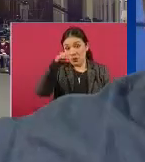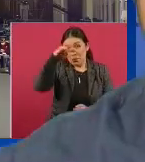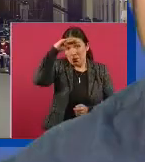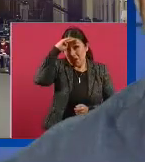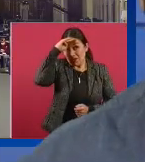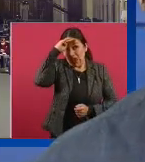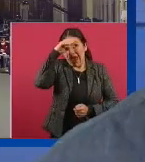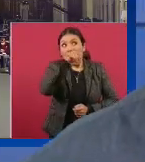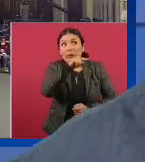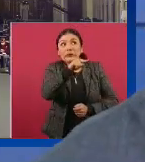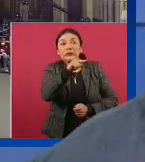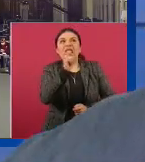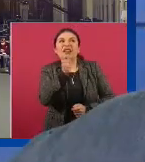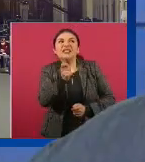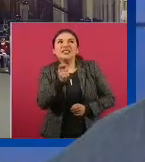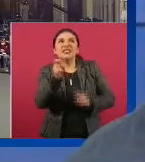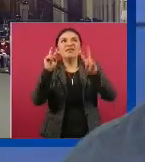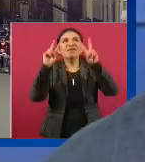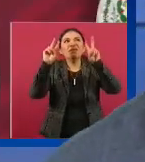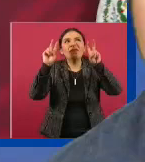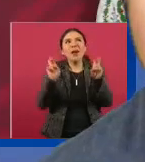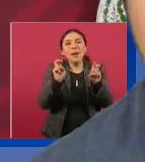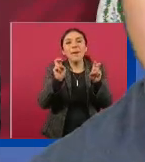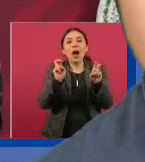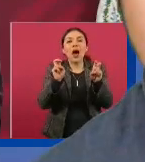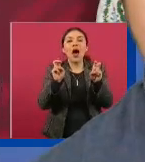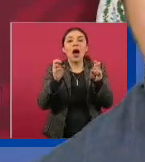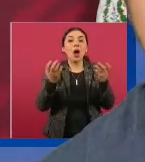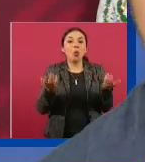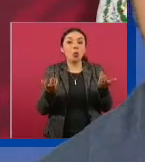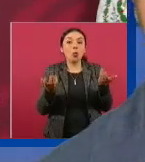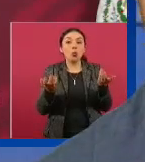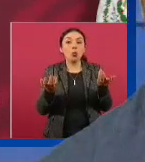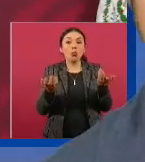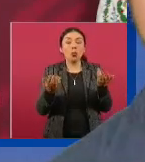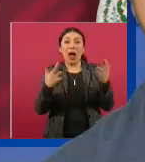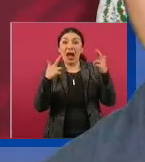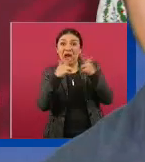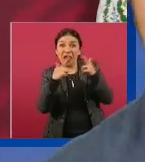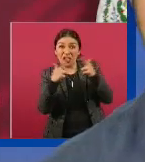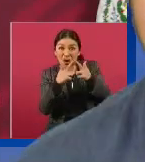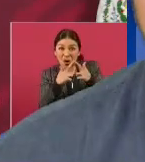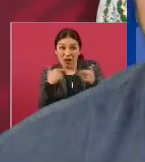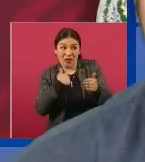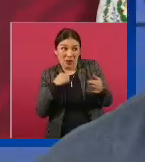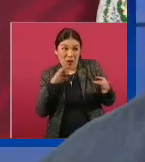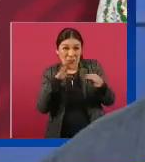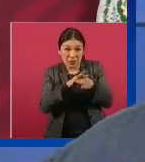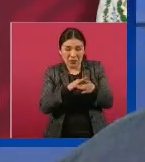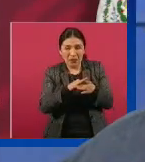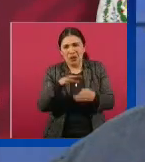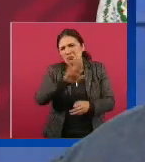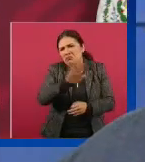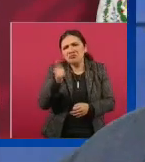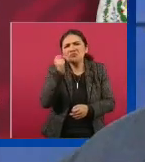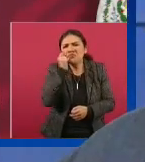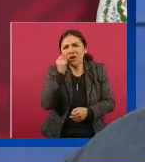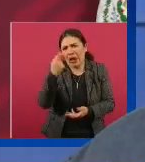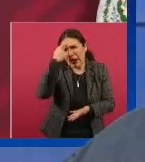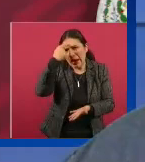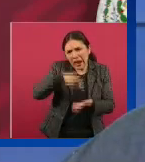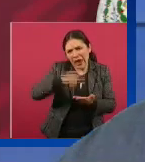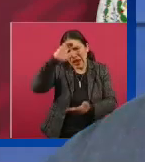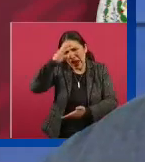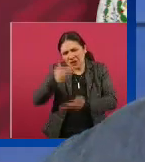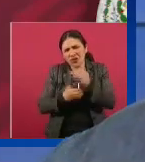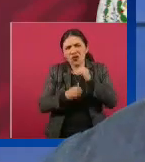más de aquí el tamalito de chipilín sigue costando 11 pesos esa es la diferencia y ese es el contraste y bueno hay